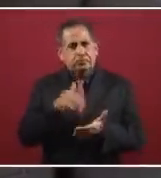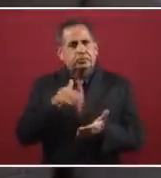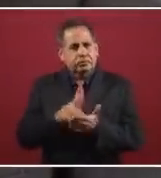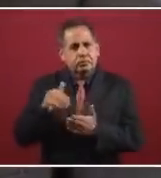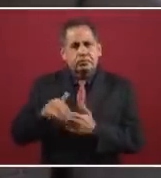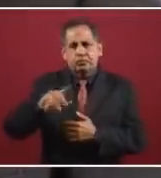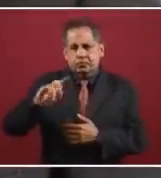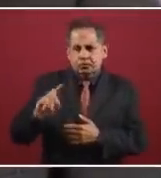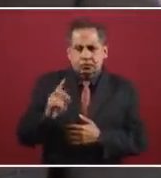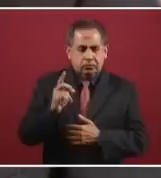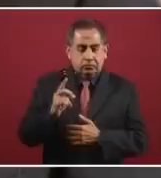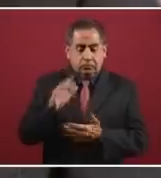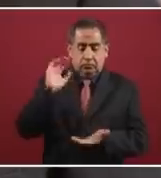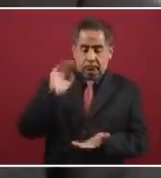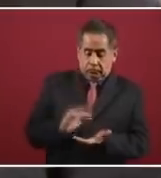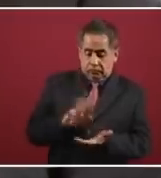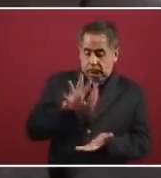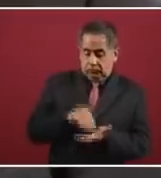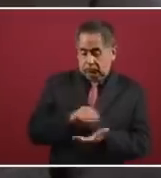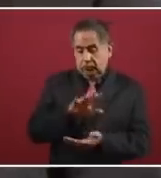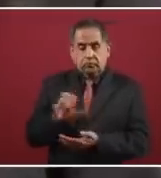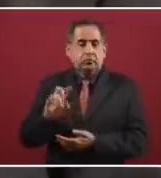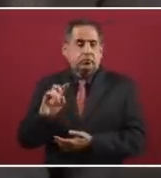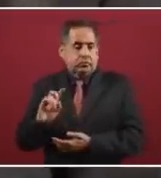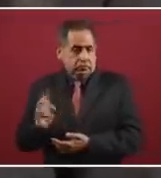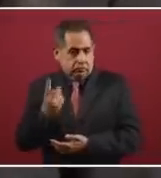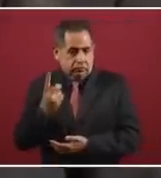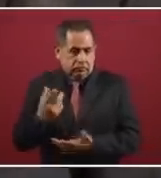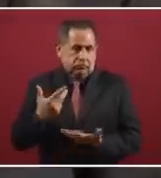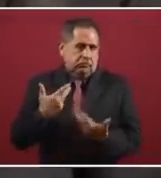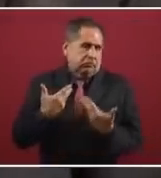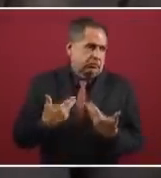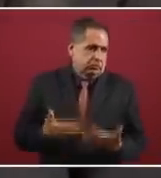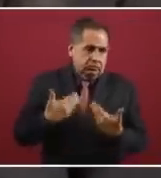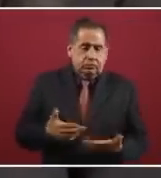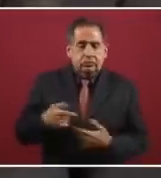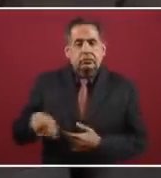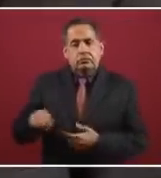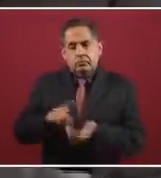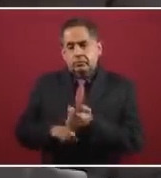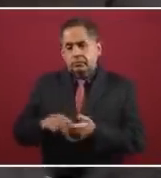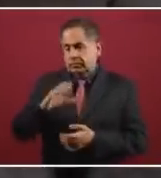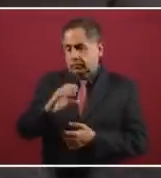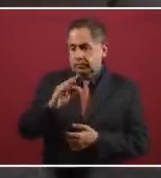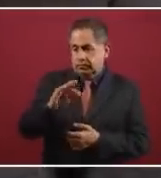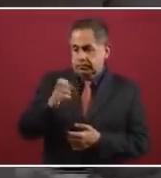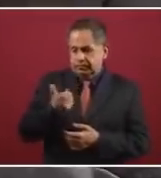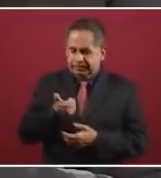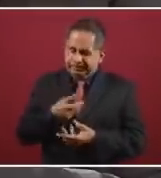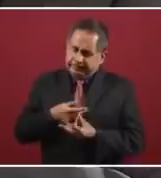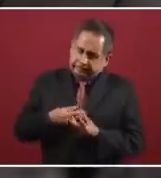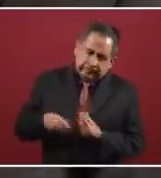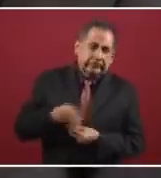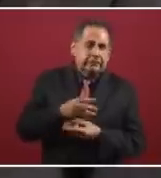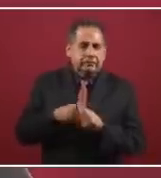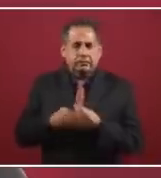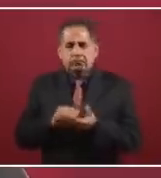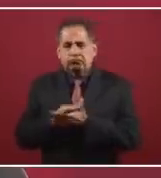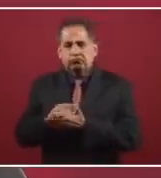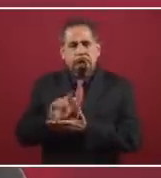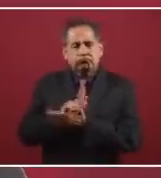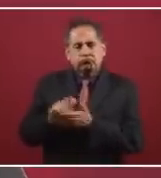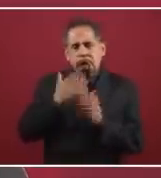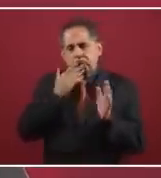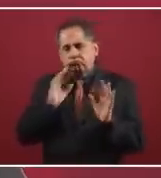de dólares a 4,500 que pueda la CFE poder tener finanzas